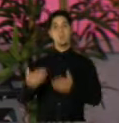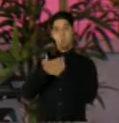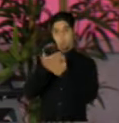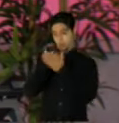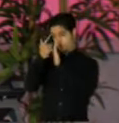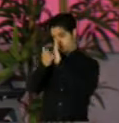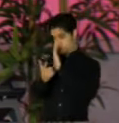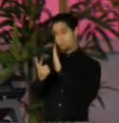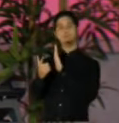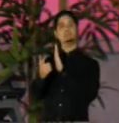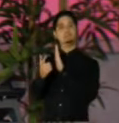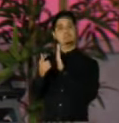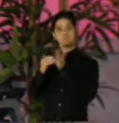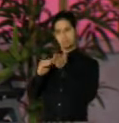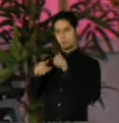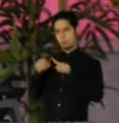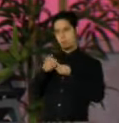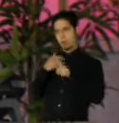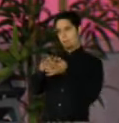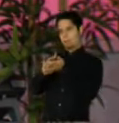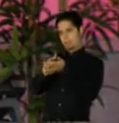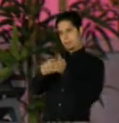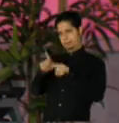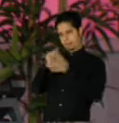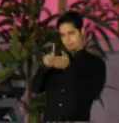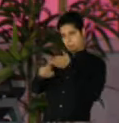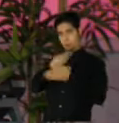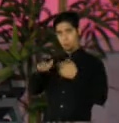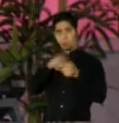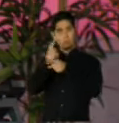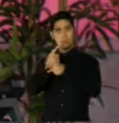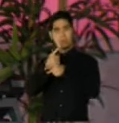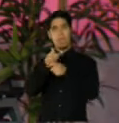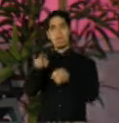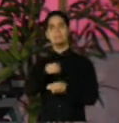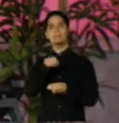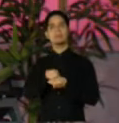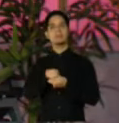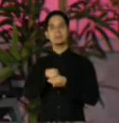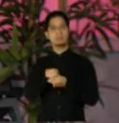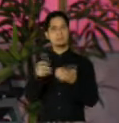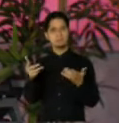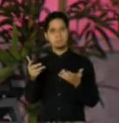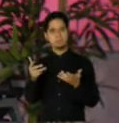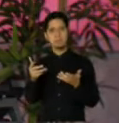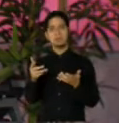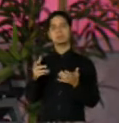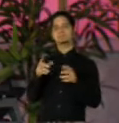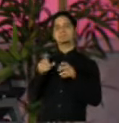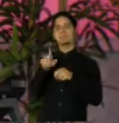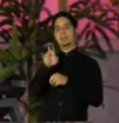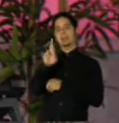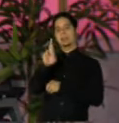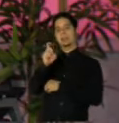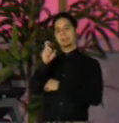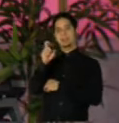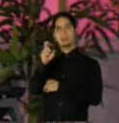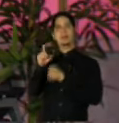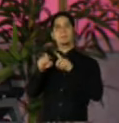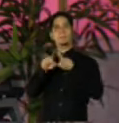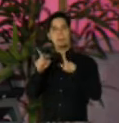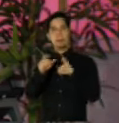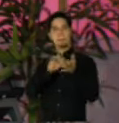la telemedicina y la regula durante esta emergencia, específicamente en lo que tiene que ver con las recetas para medicamentos controlados y